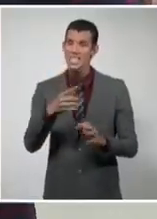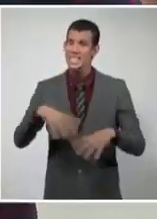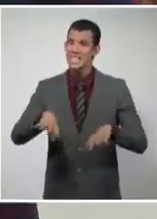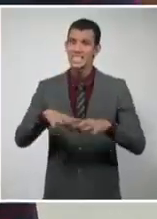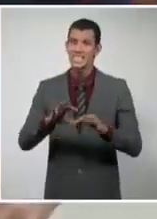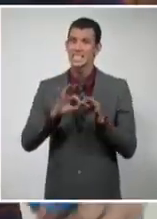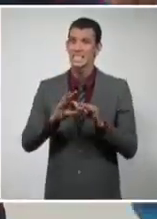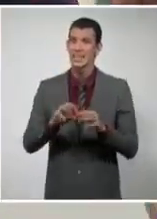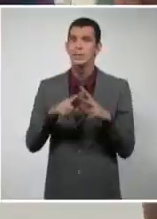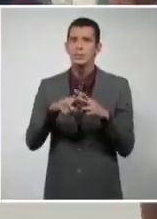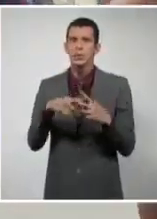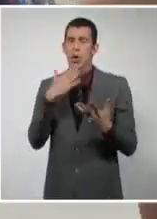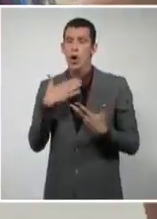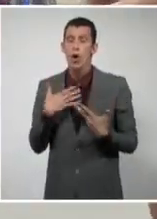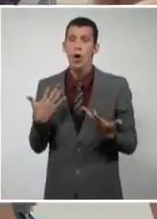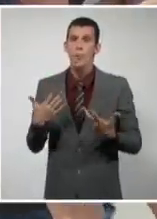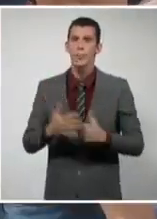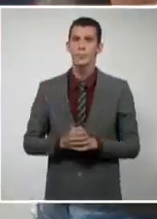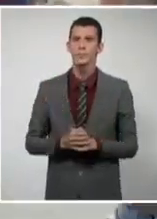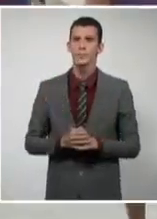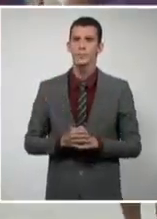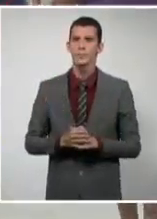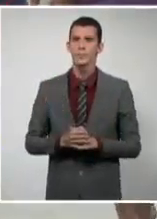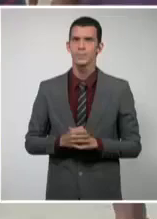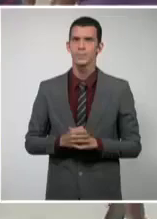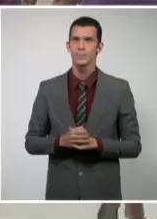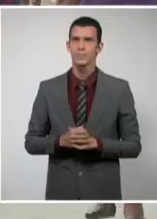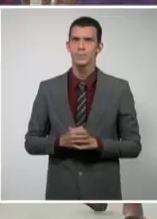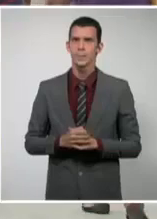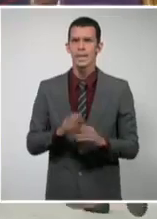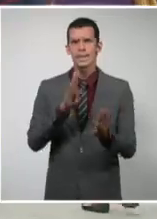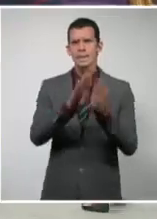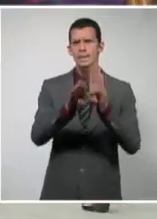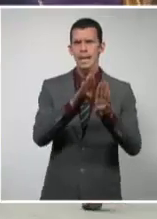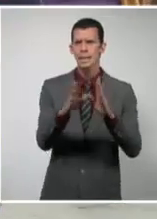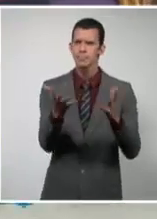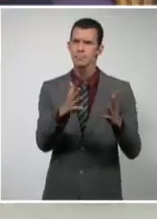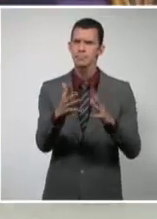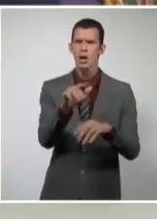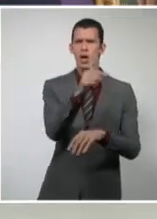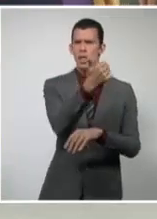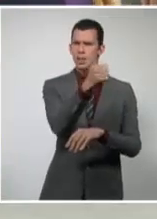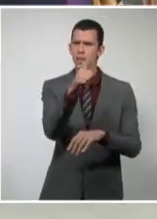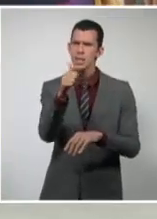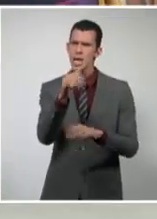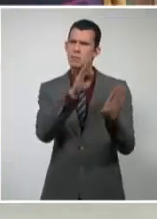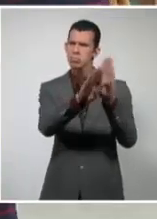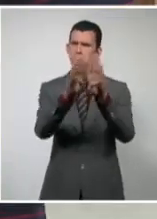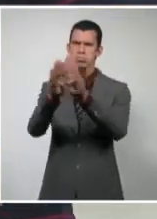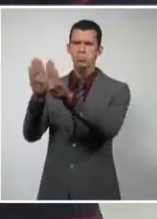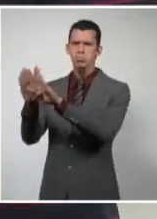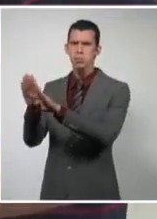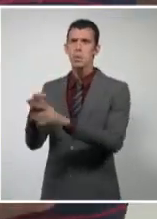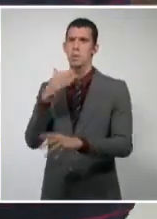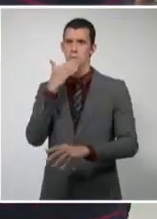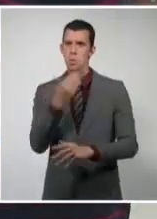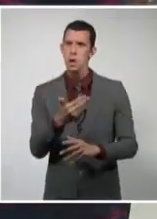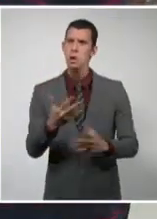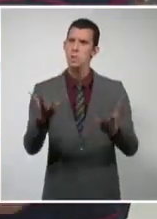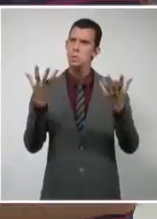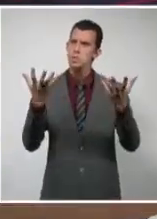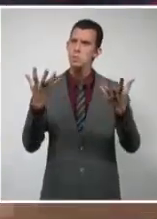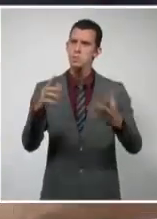10 comercios hay en este complejo. Dicho así, parecería que ese gran número de establecimientos es la causa de